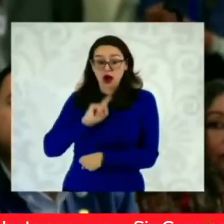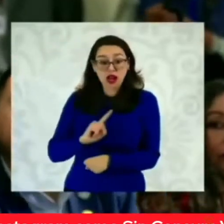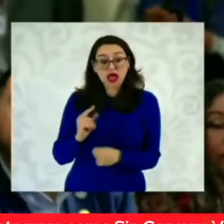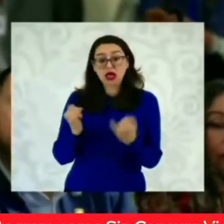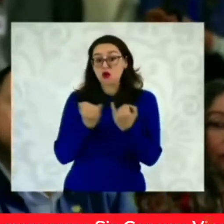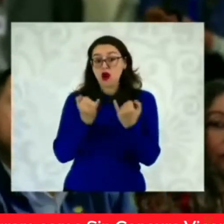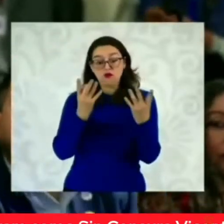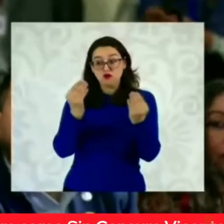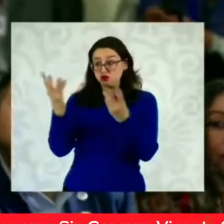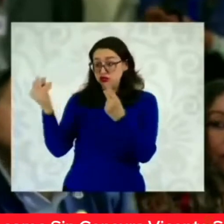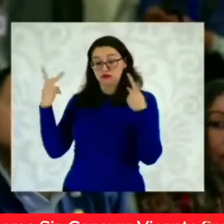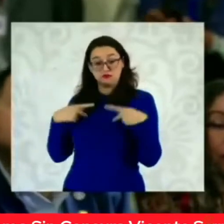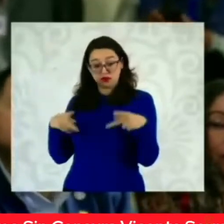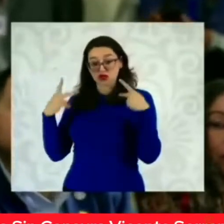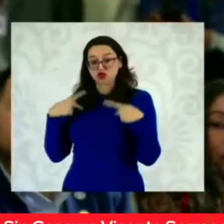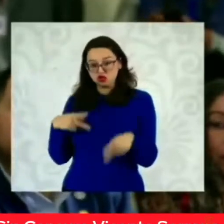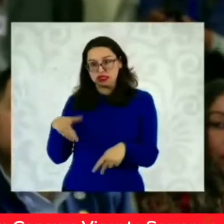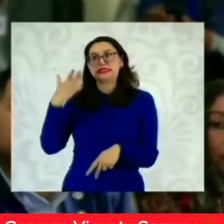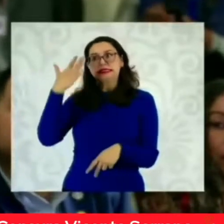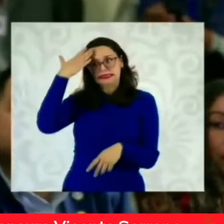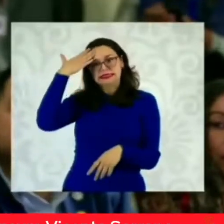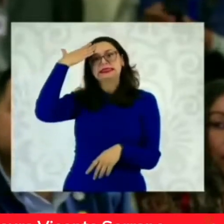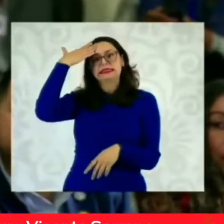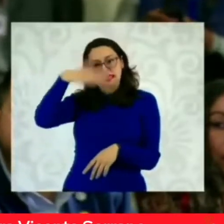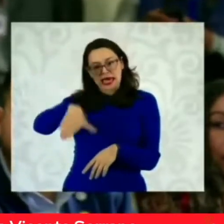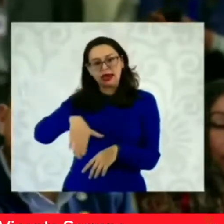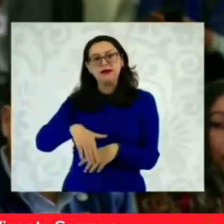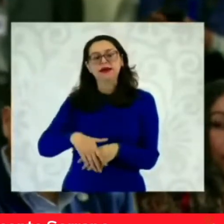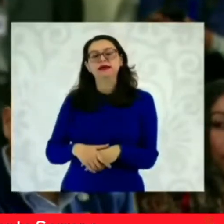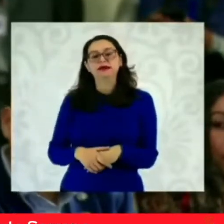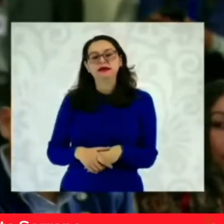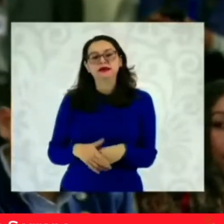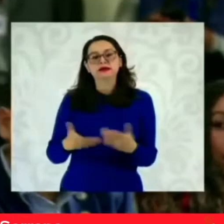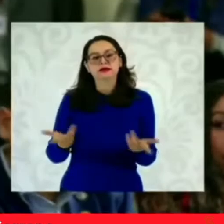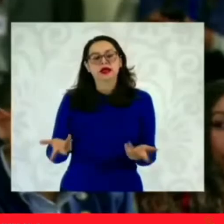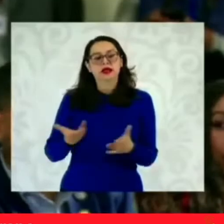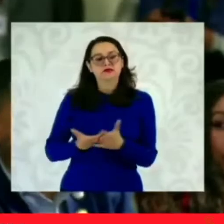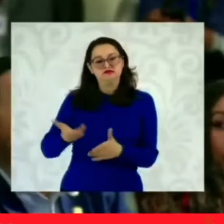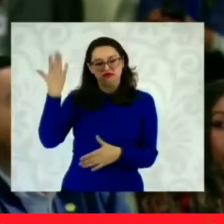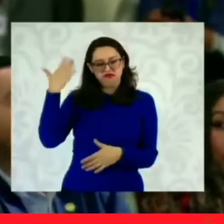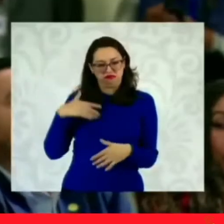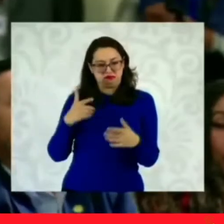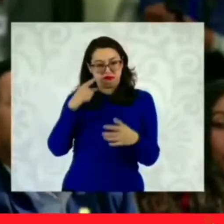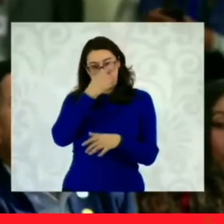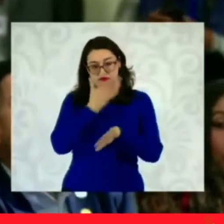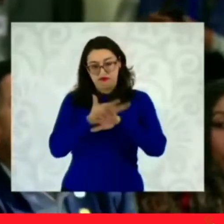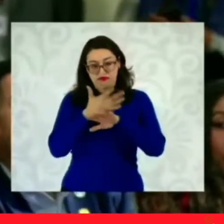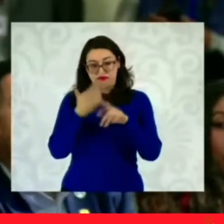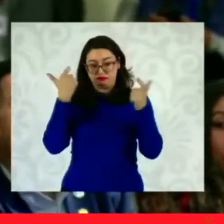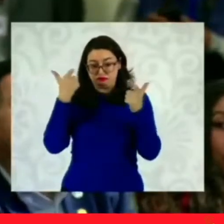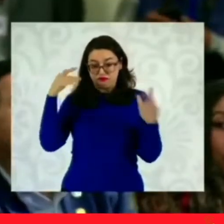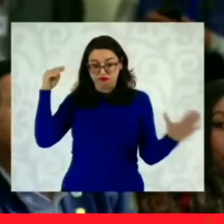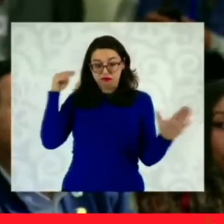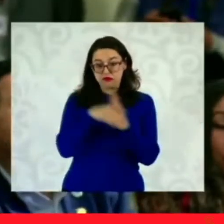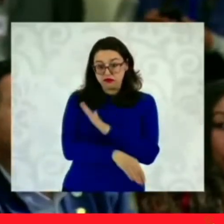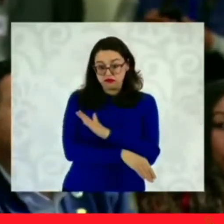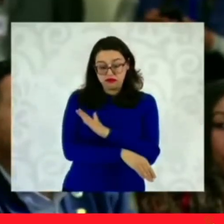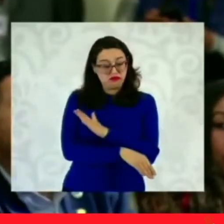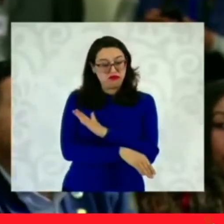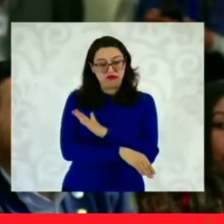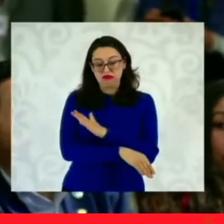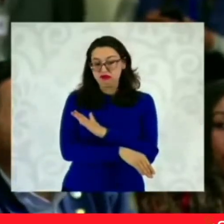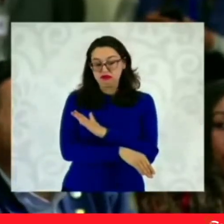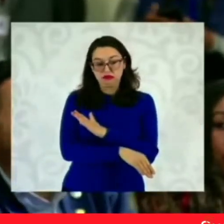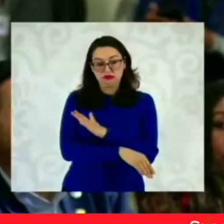la mañanera, que se van a identificar con esto de las repatriaciones. Durante la Gran Depresión en Estados Unidos, muchos